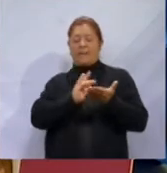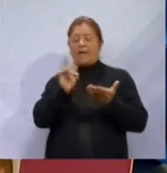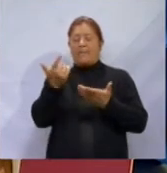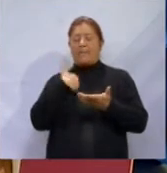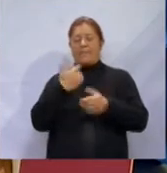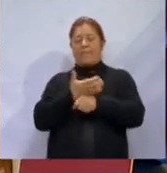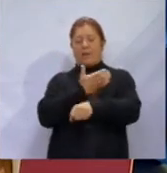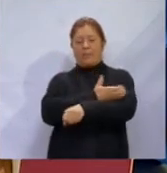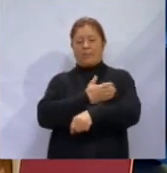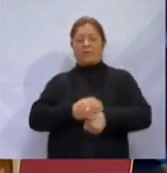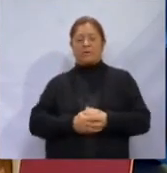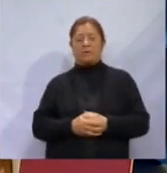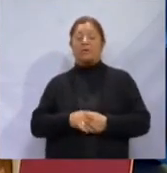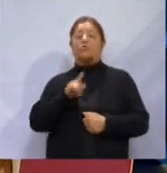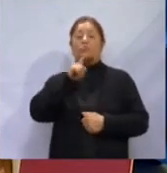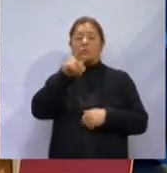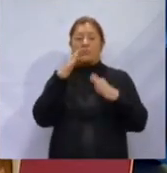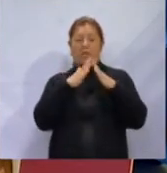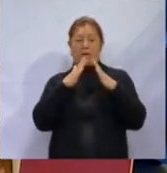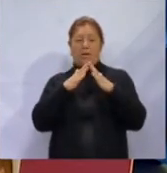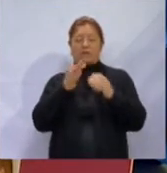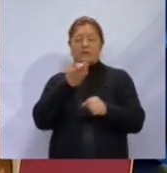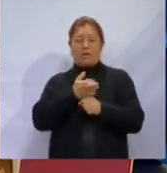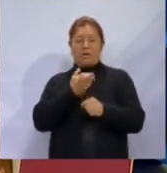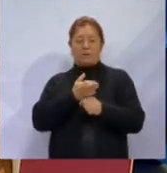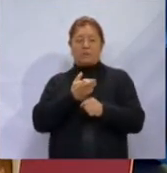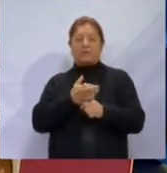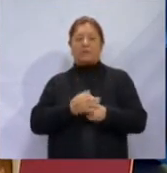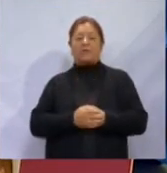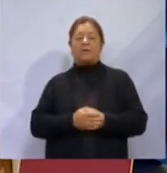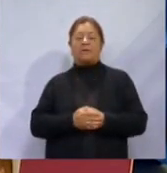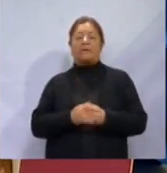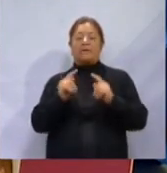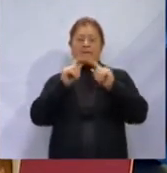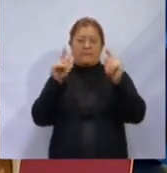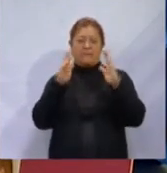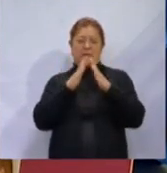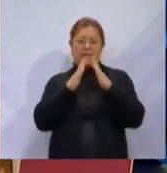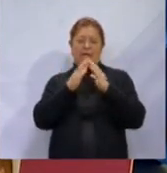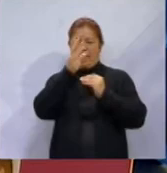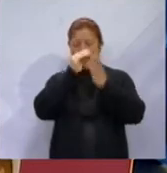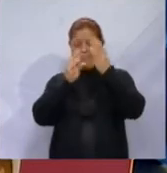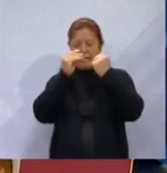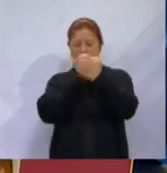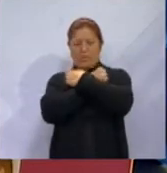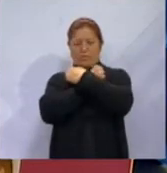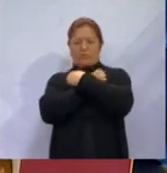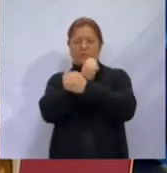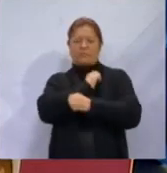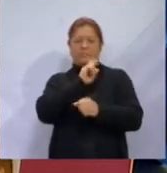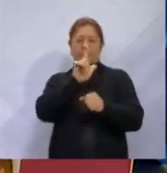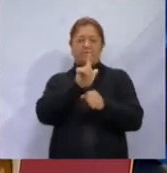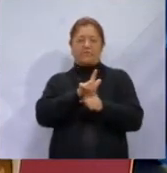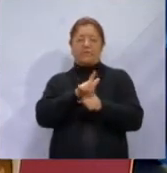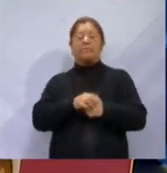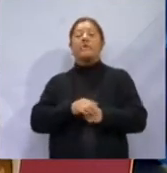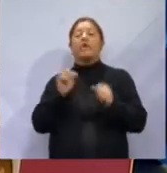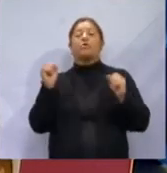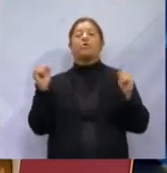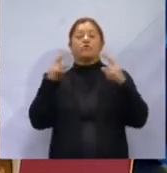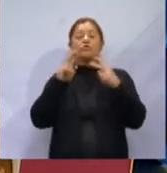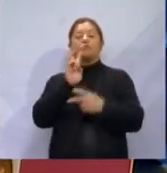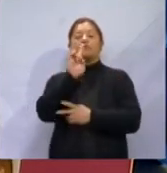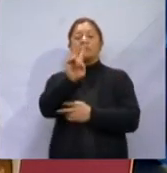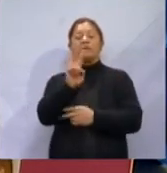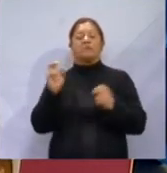habernos acompañado desde sus hogares en esta emisión de Aprende en Casa Tlaxcala, Educación Especial. Hasta el próximo viernes.